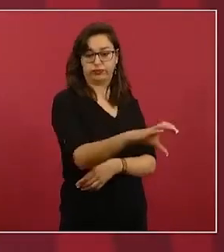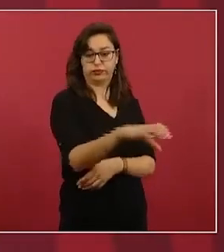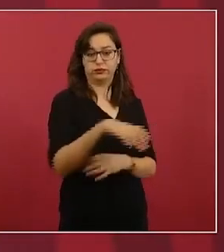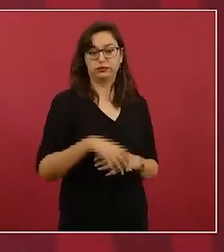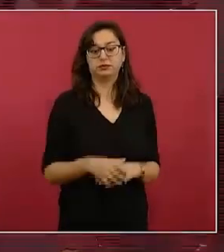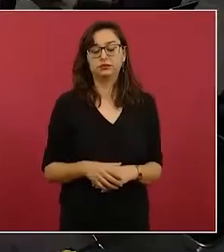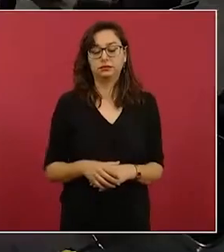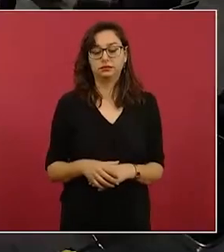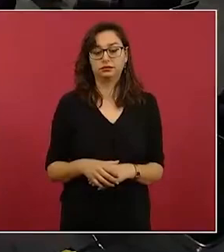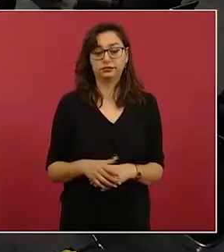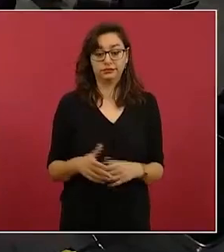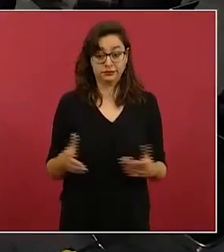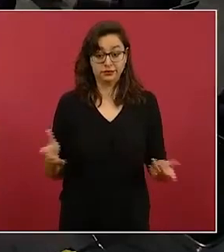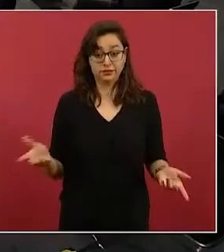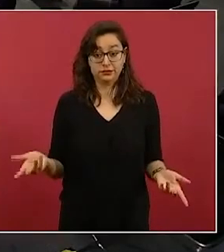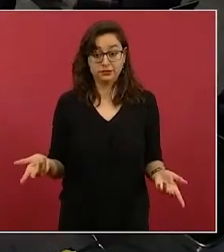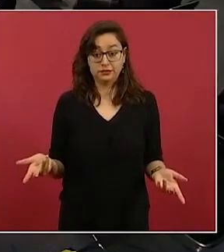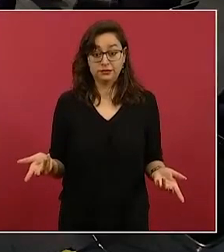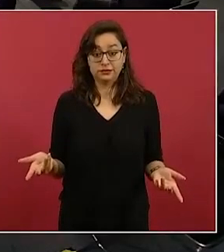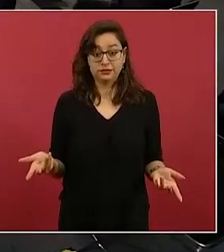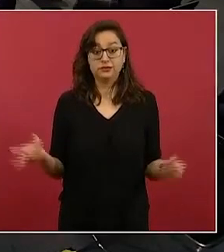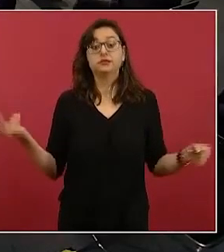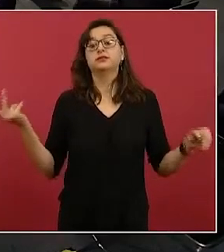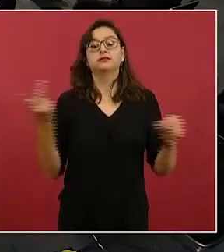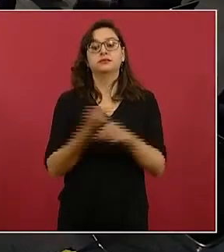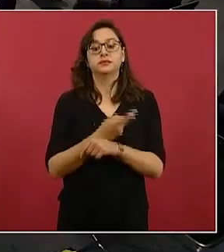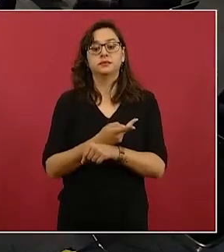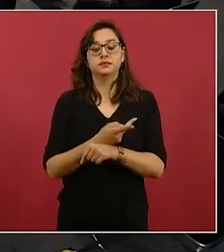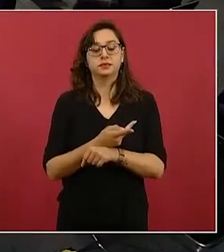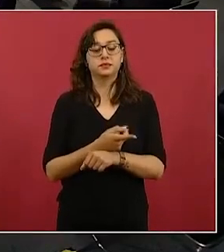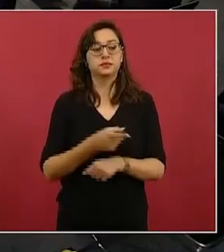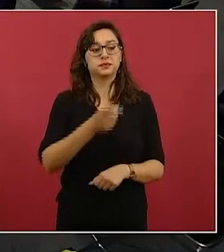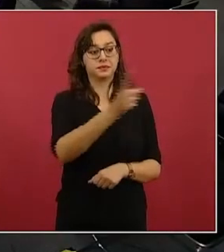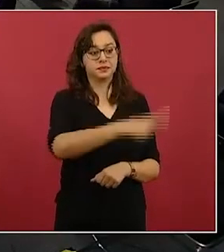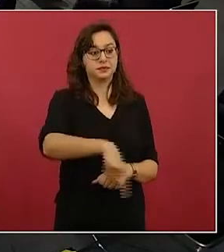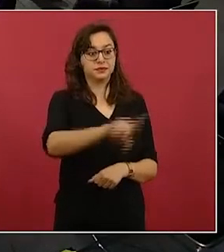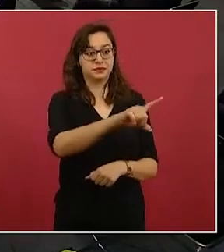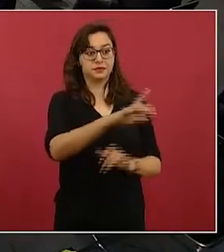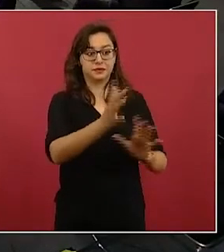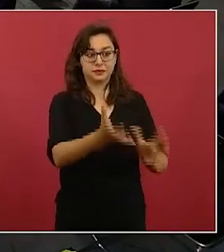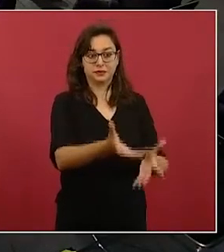que, como ya vimos, después de que fueron rescatados